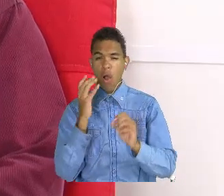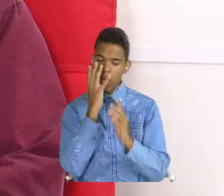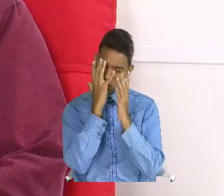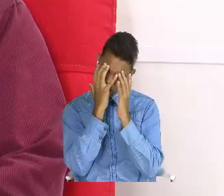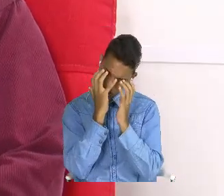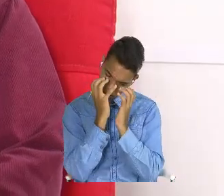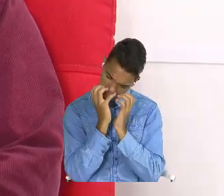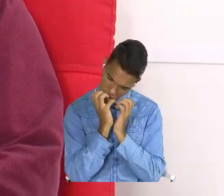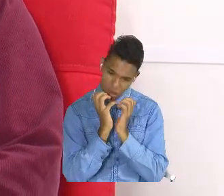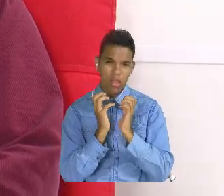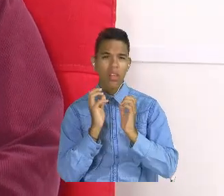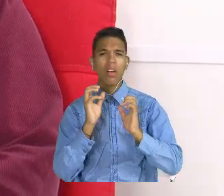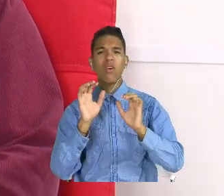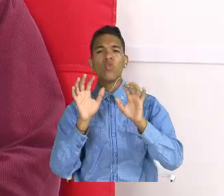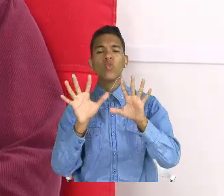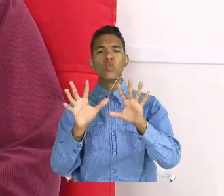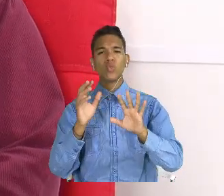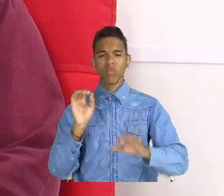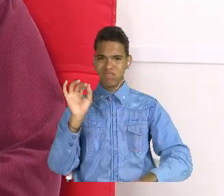cualquier bacteria